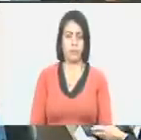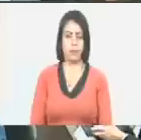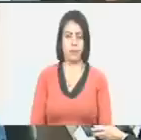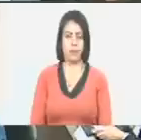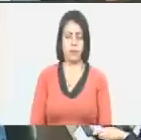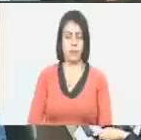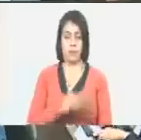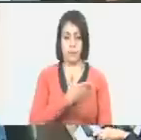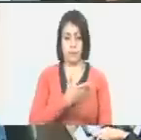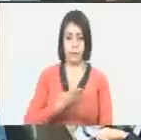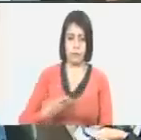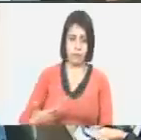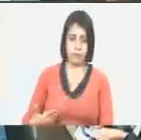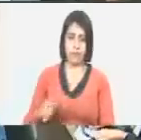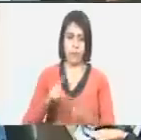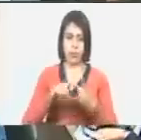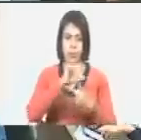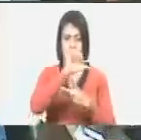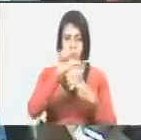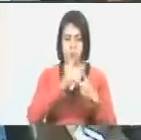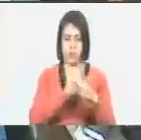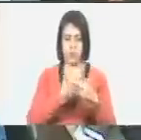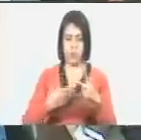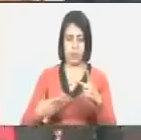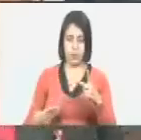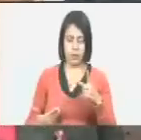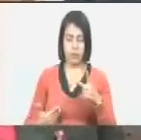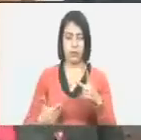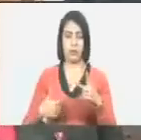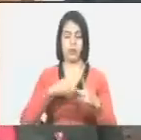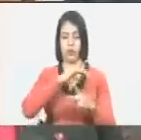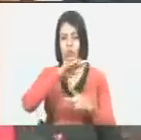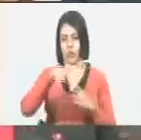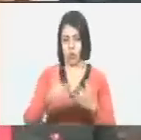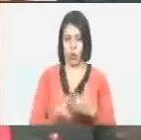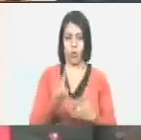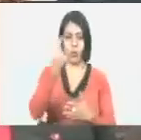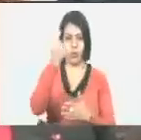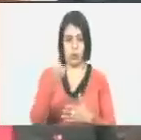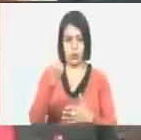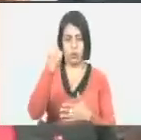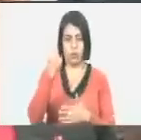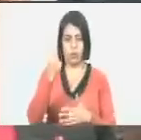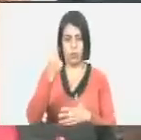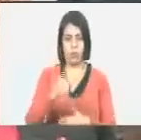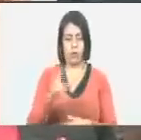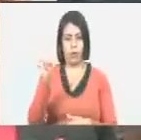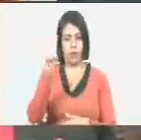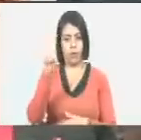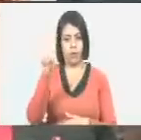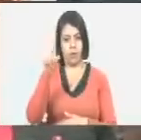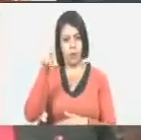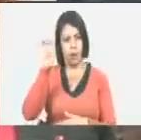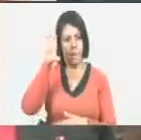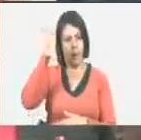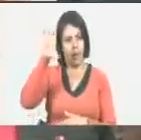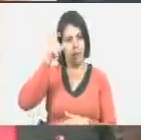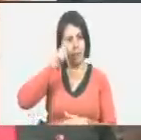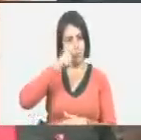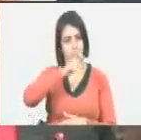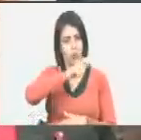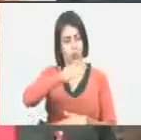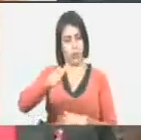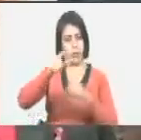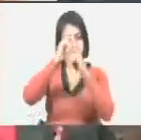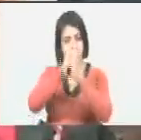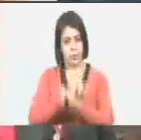Ciudadano presidente, segunda vicepresidente, estimados colegas diputados. Venezuela como país soberano ha